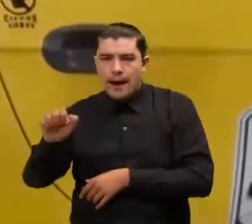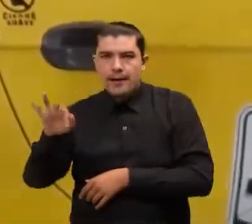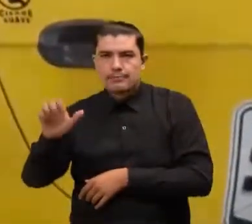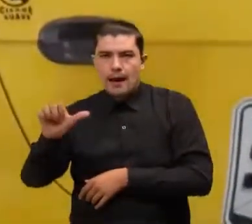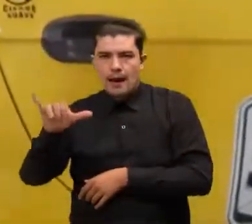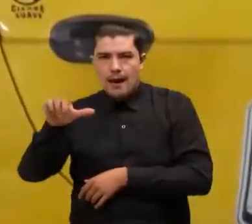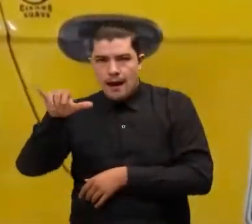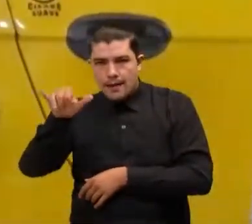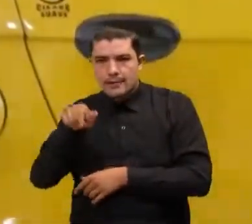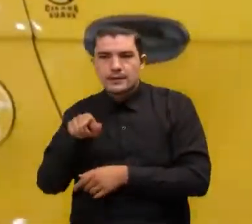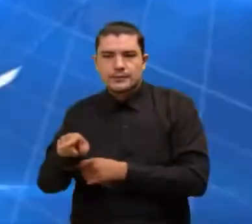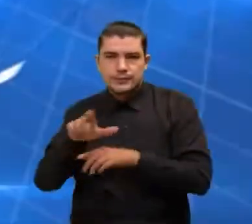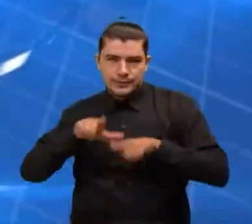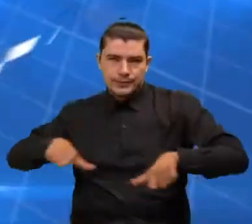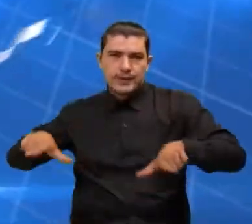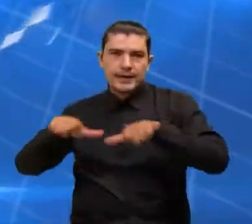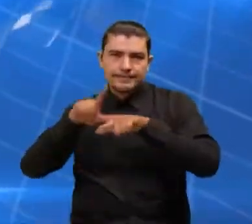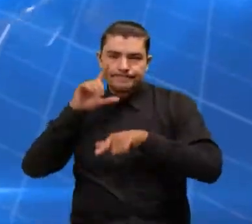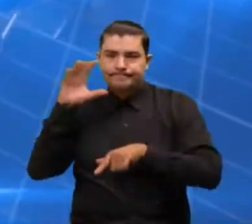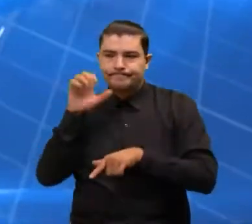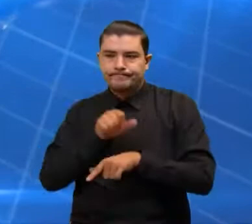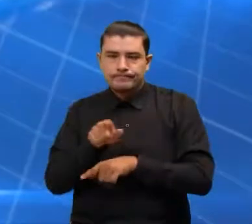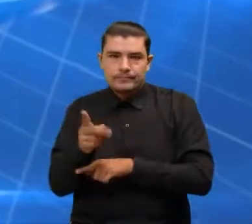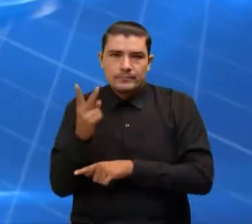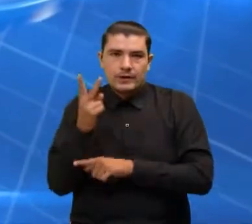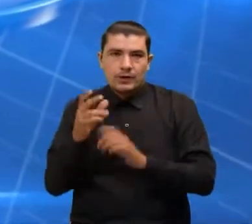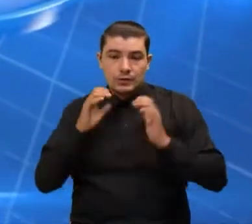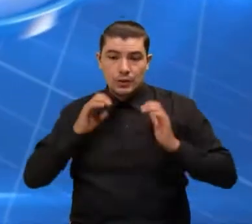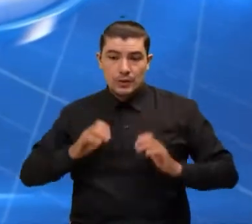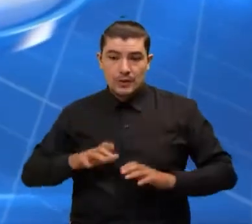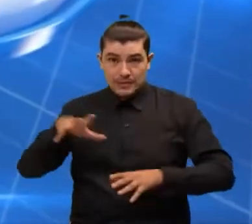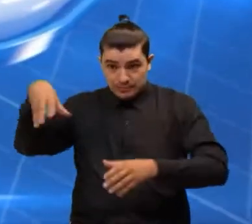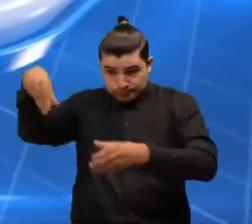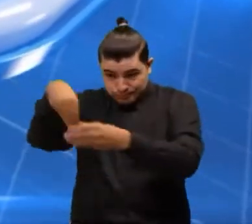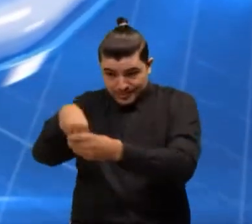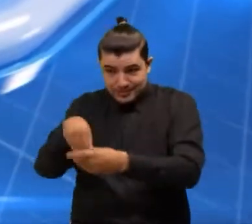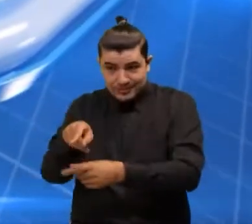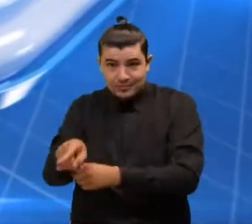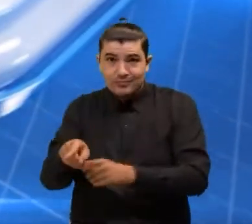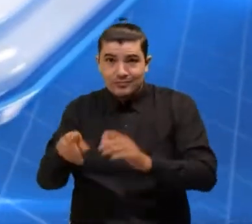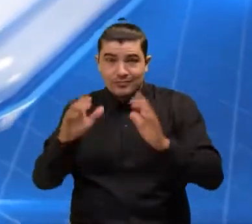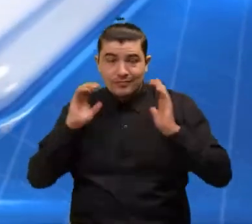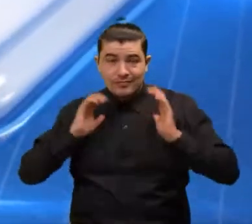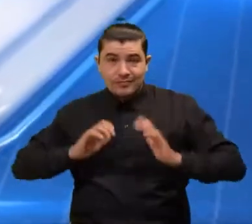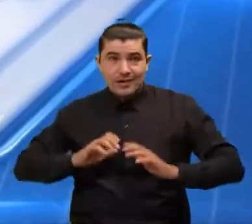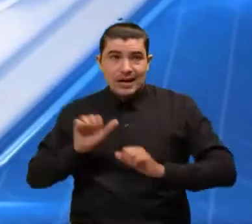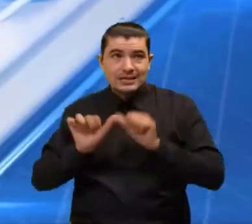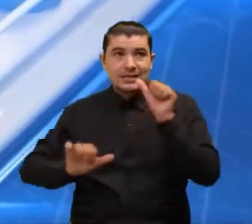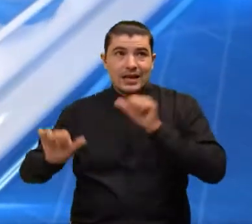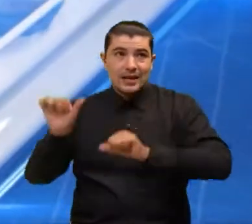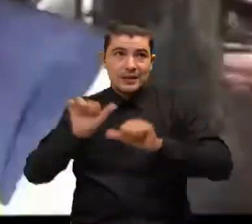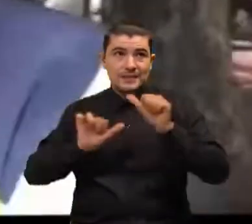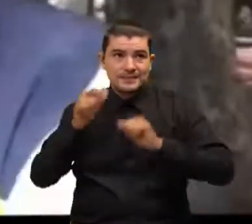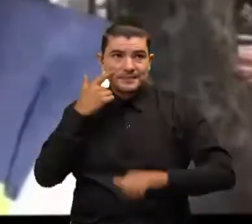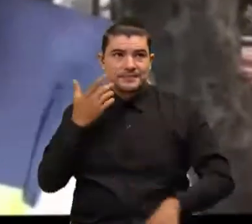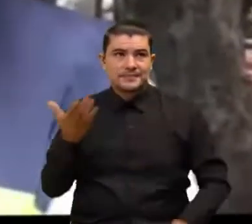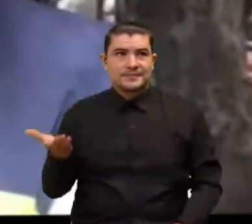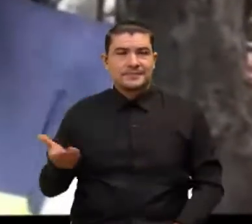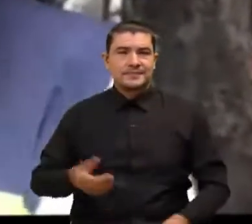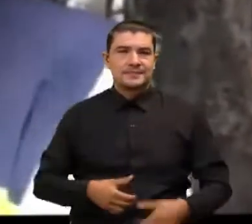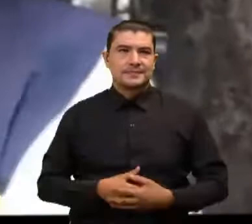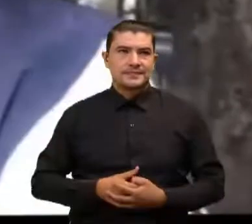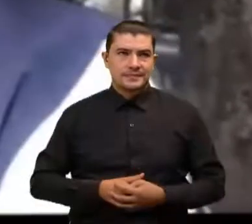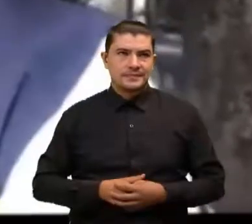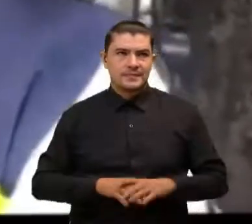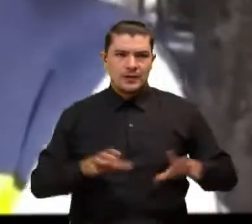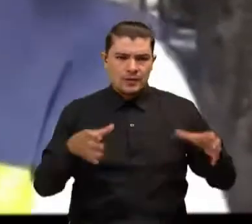lugar donde fueron encontrados los cuerpos dentro de una bolsa de aseo. Tenemos un grupo, el Batallón de Fuerzas Urbanas, capacitado, exclusivo